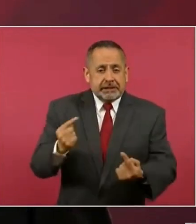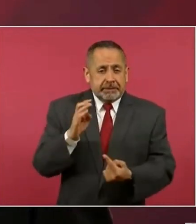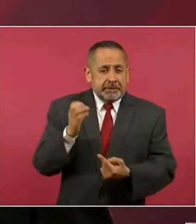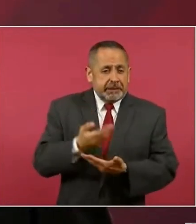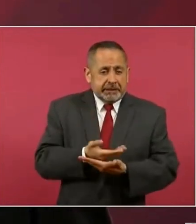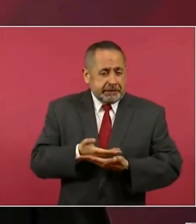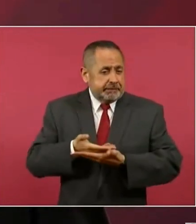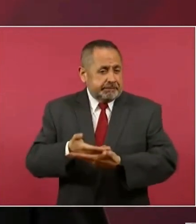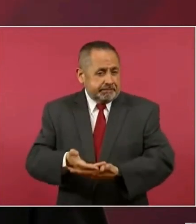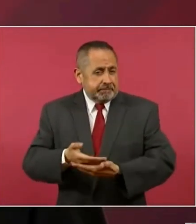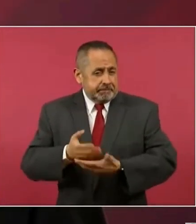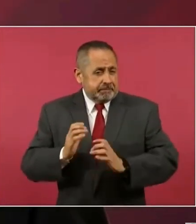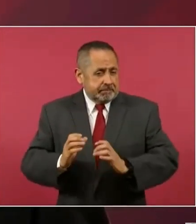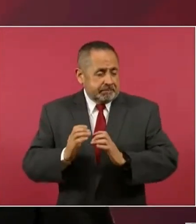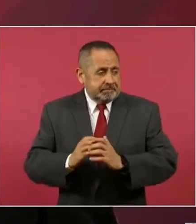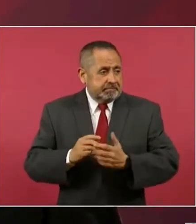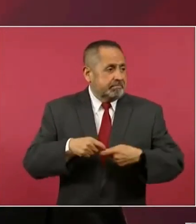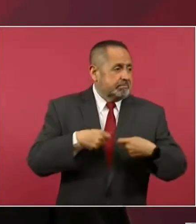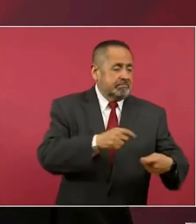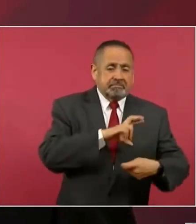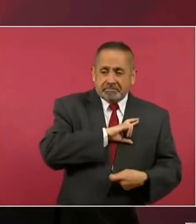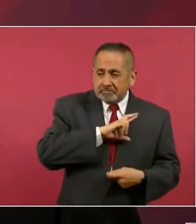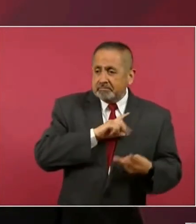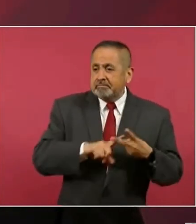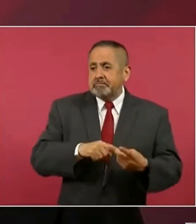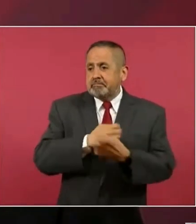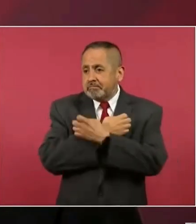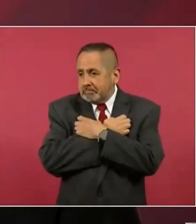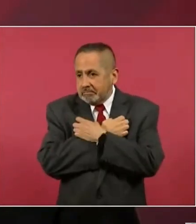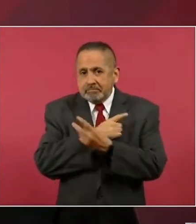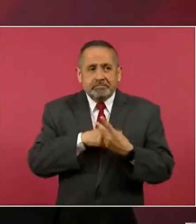la educación, la salud,